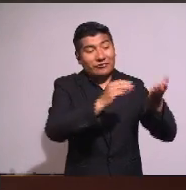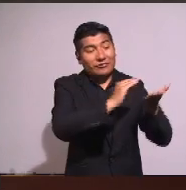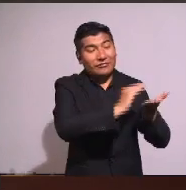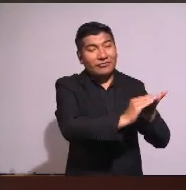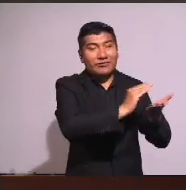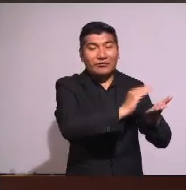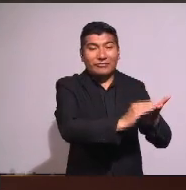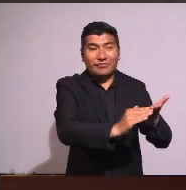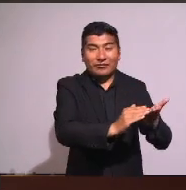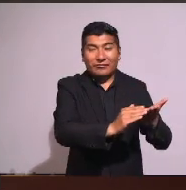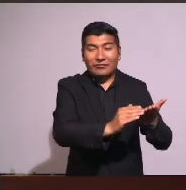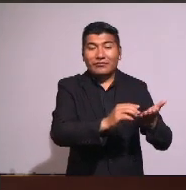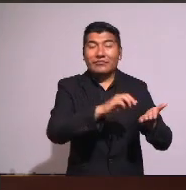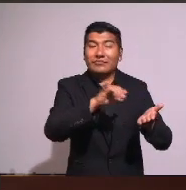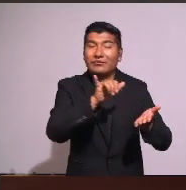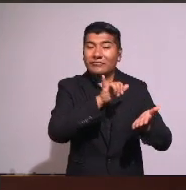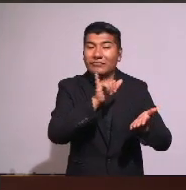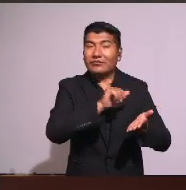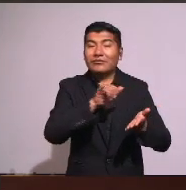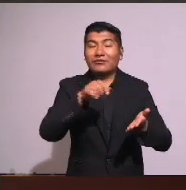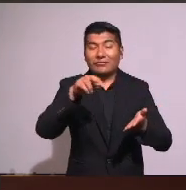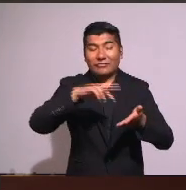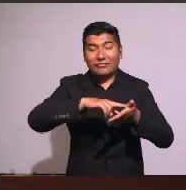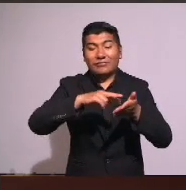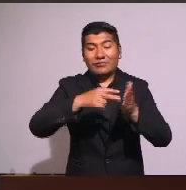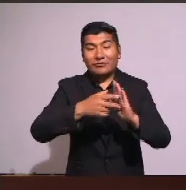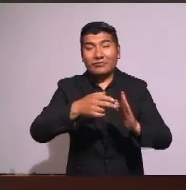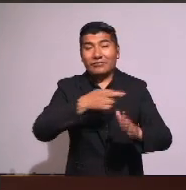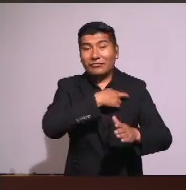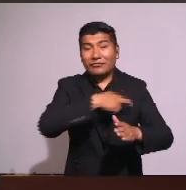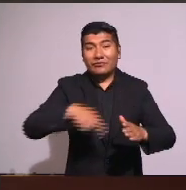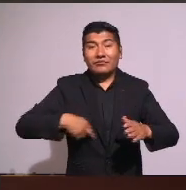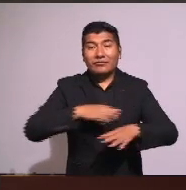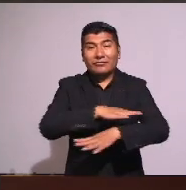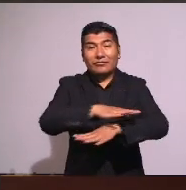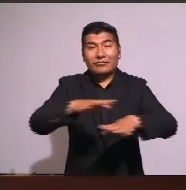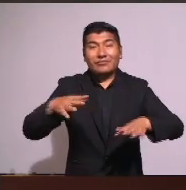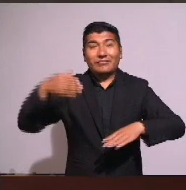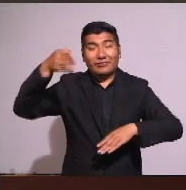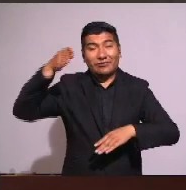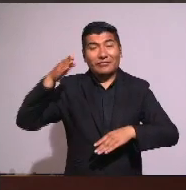es el signo de la presencia del reino de Dios.